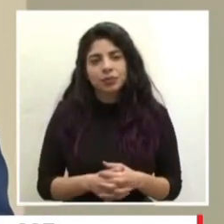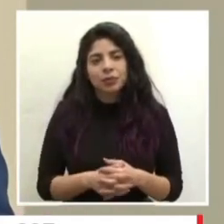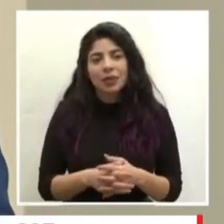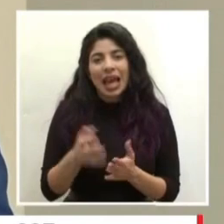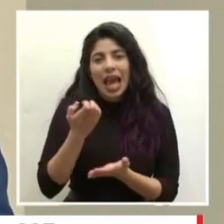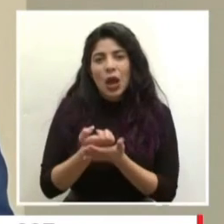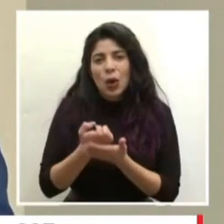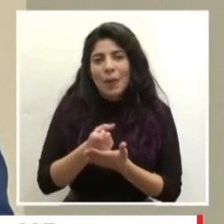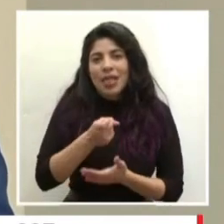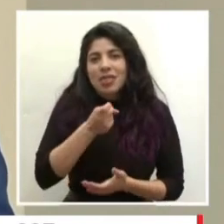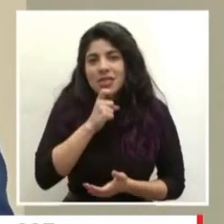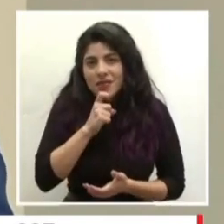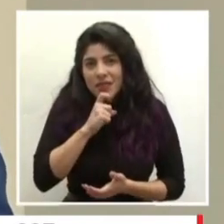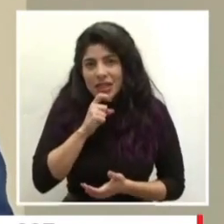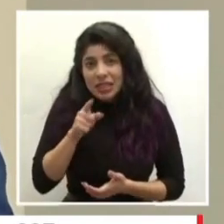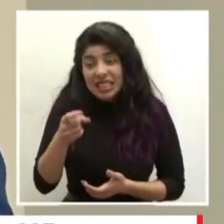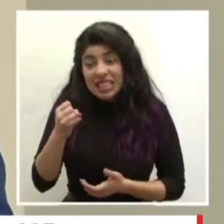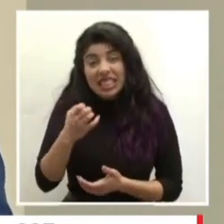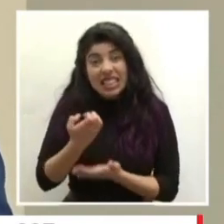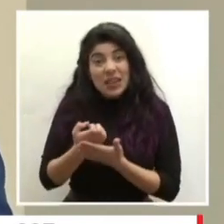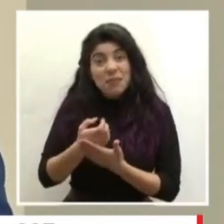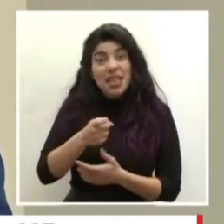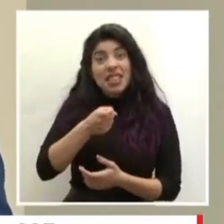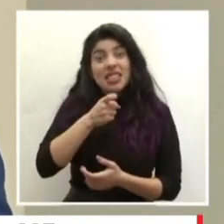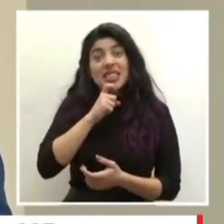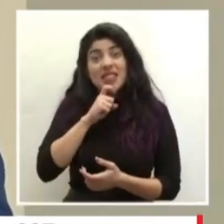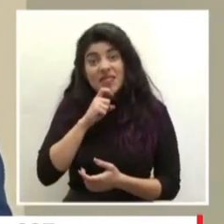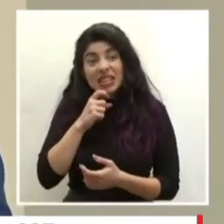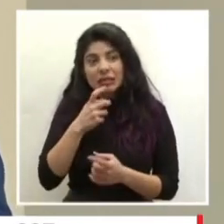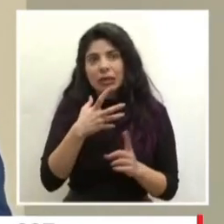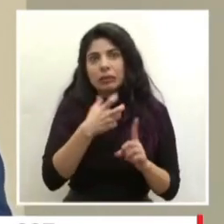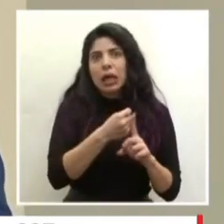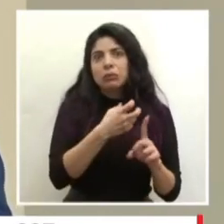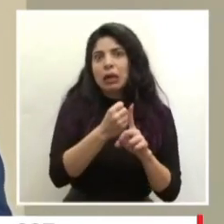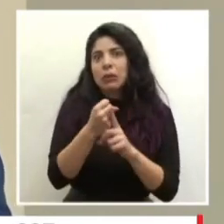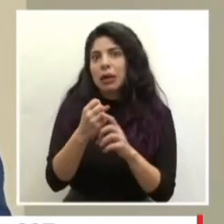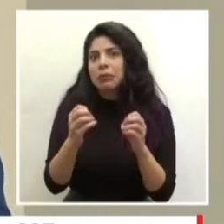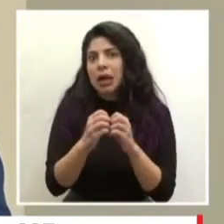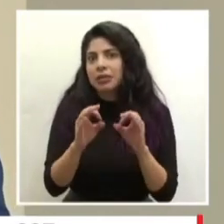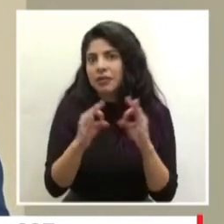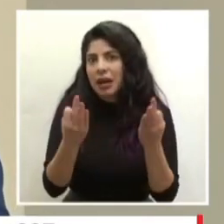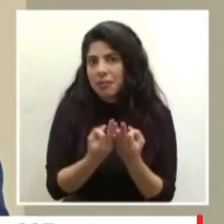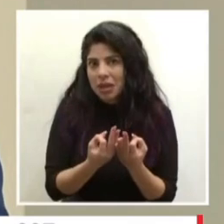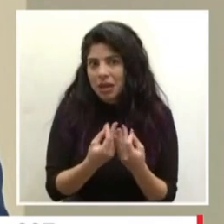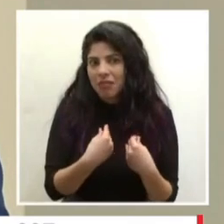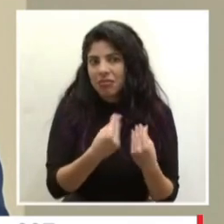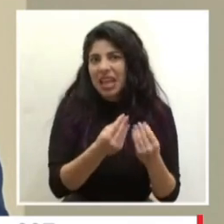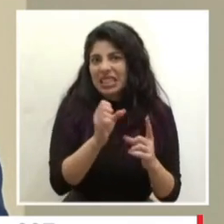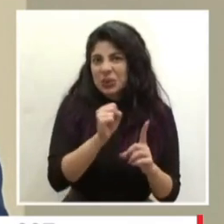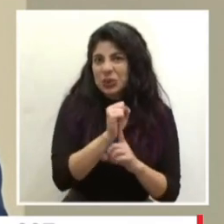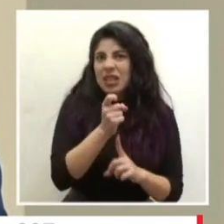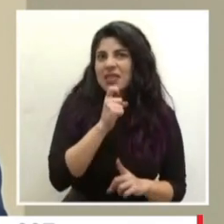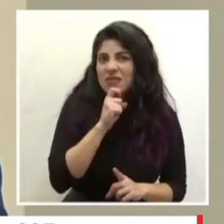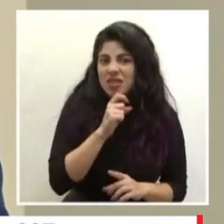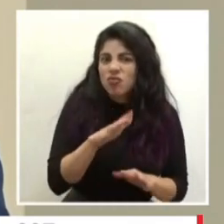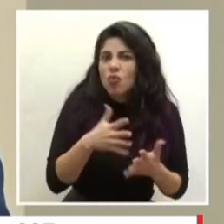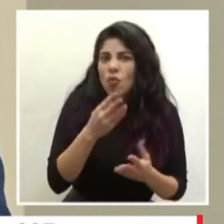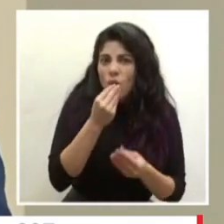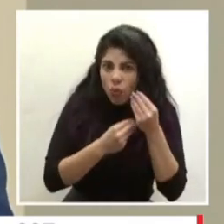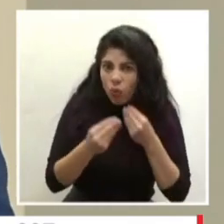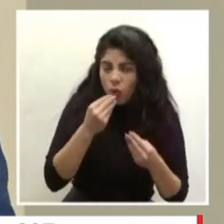económico muy difícil que comprometería a muchos más hogares a situaciones muy difíciles para el sustento.